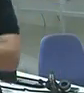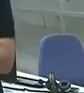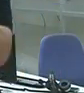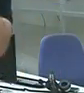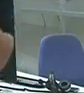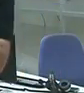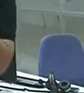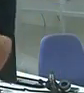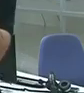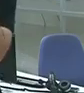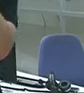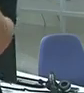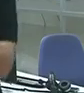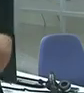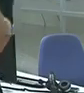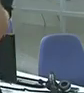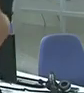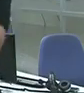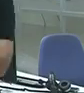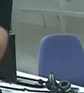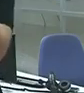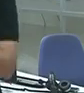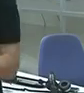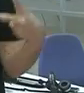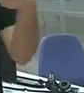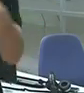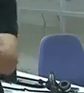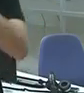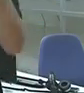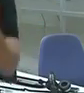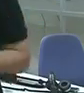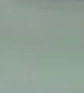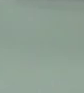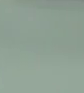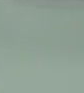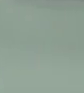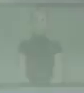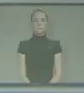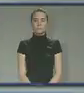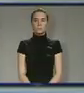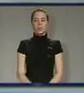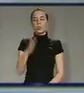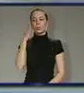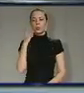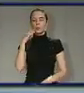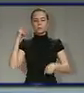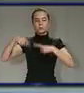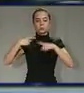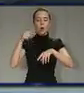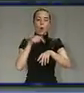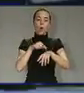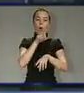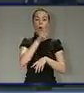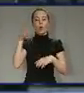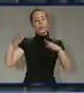todo en el tema de la economía... ...los recortes sin ayudas... ...todo eso les afecta a ellos casi... ...más que a los demás. Cada día a partir de las 11 de la mañana...